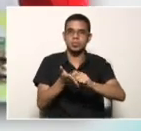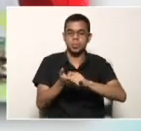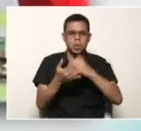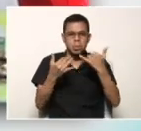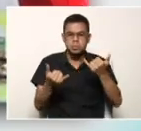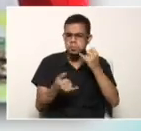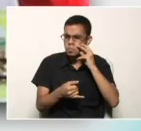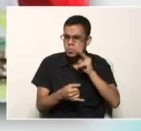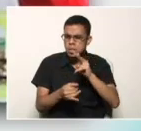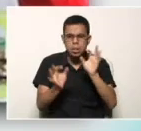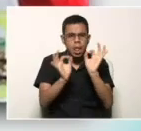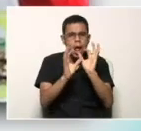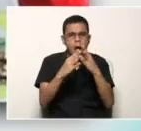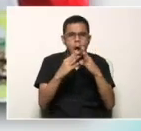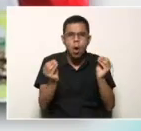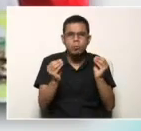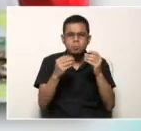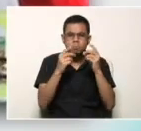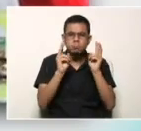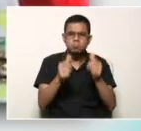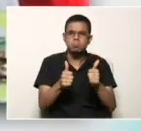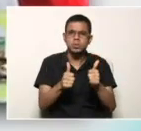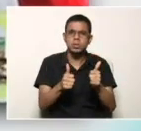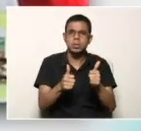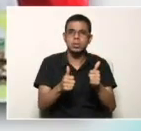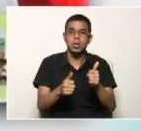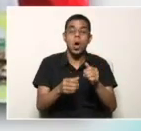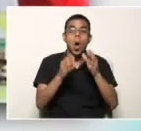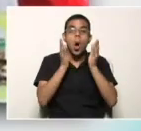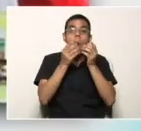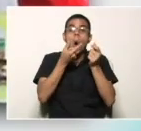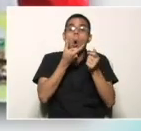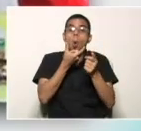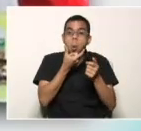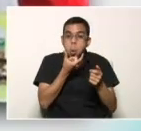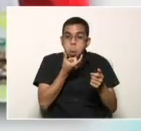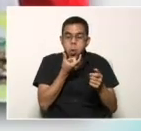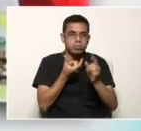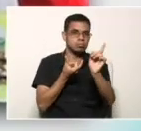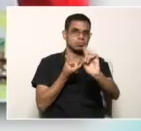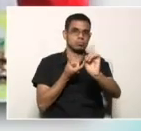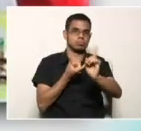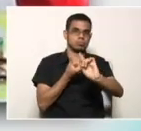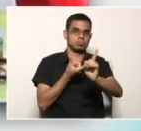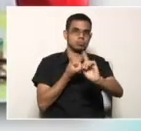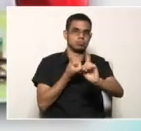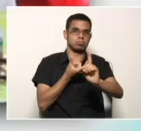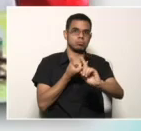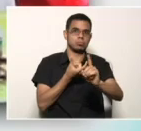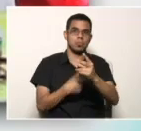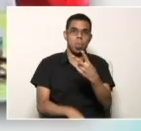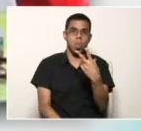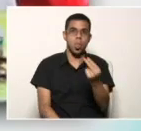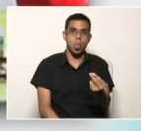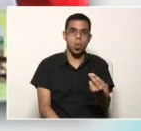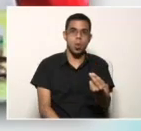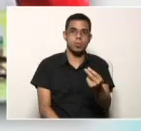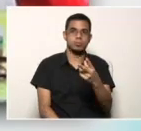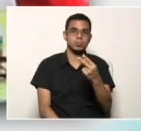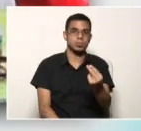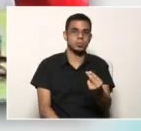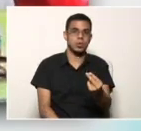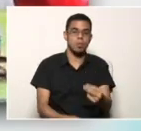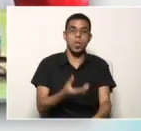limpia, vamos a evitar soplarla. Después que le pasemos la goma al borrador, vamos a evitar soplarla. No se puede